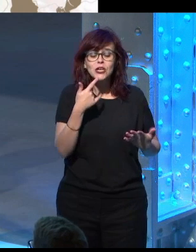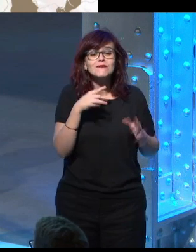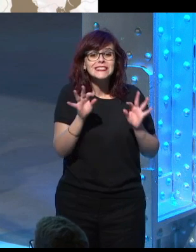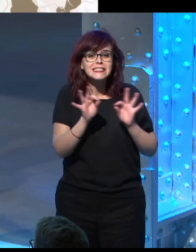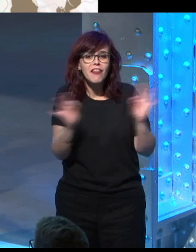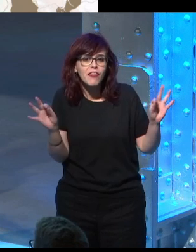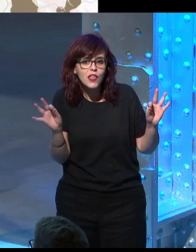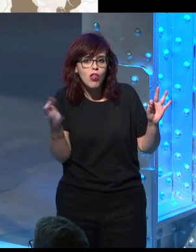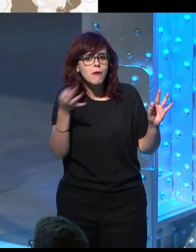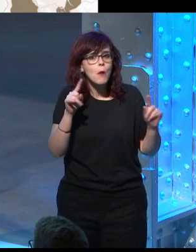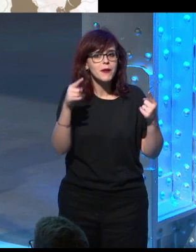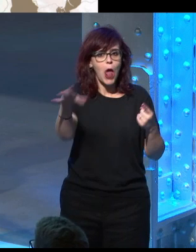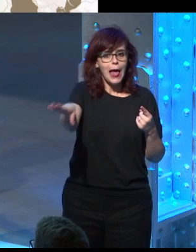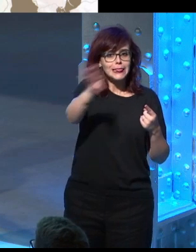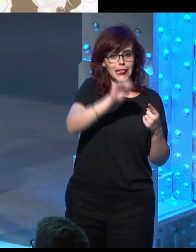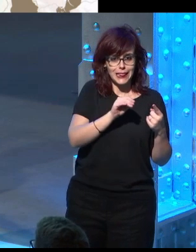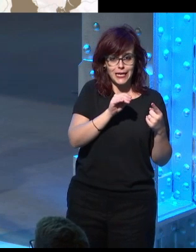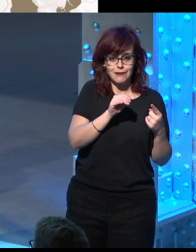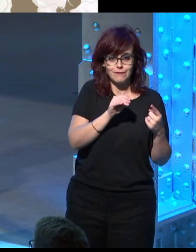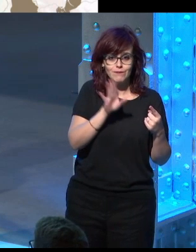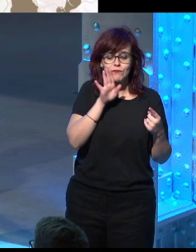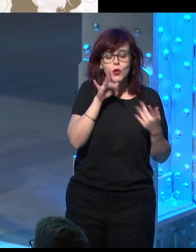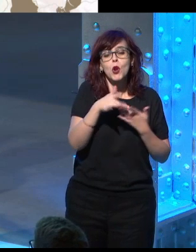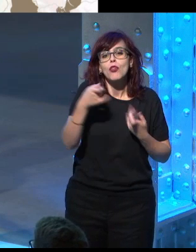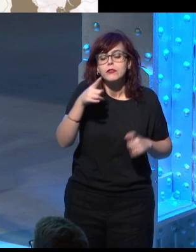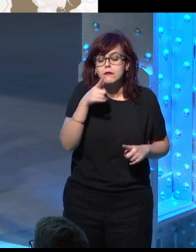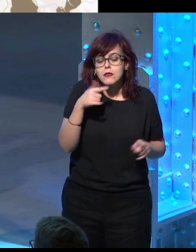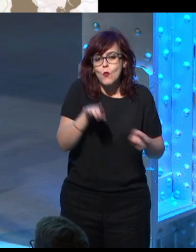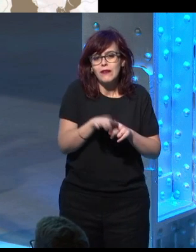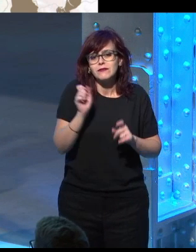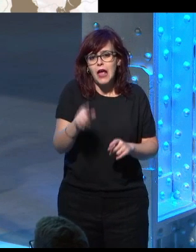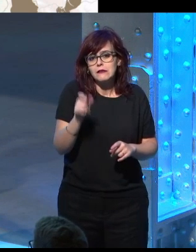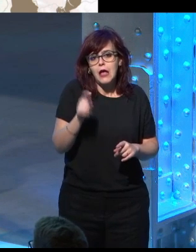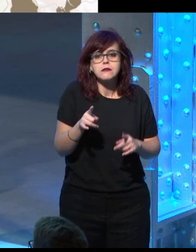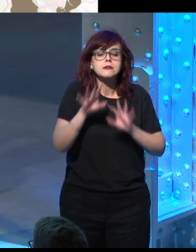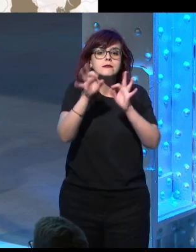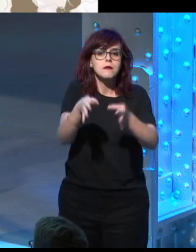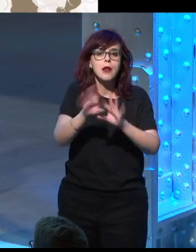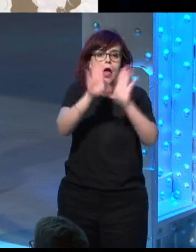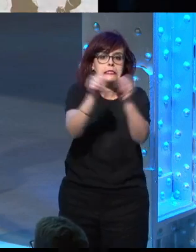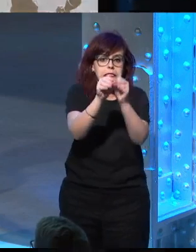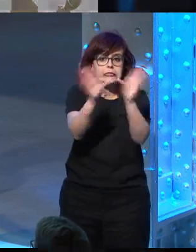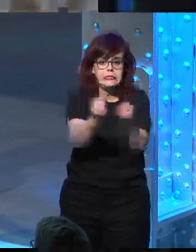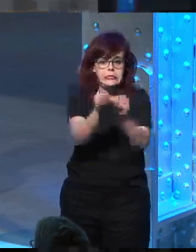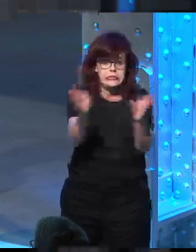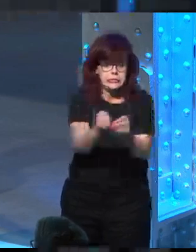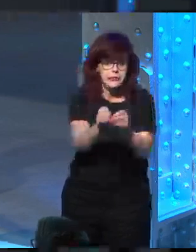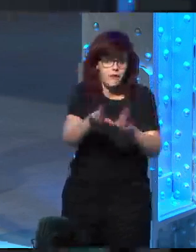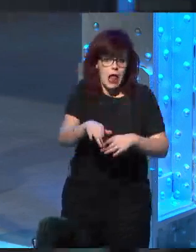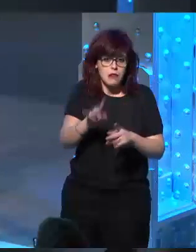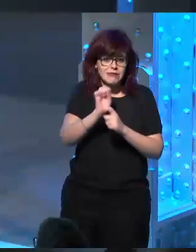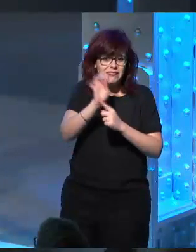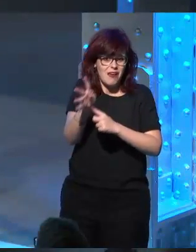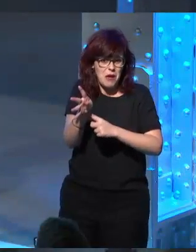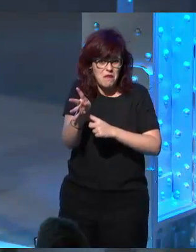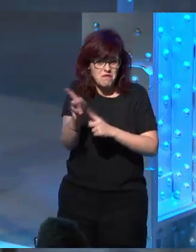entender, antes hay que comprenderlo todo y además no hay que caer en el pecado de simplificar tanto que se quede esto en un esquema. Y